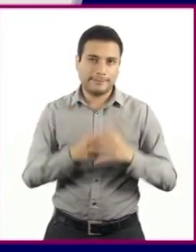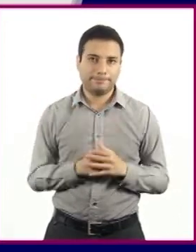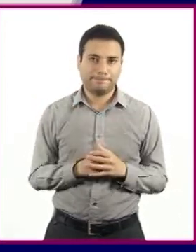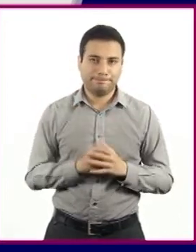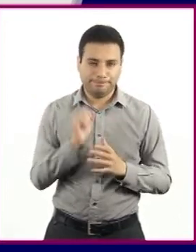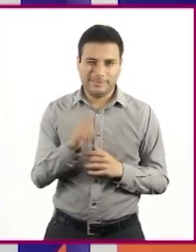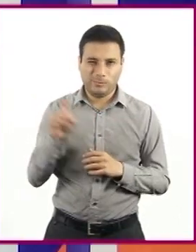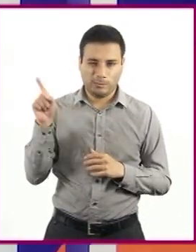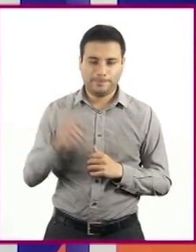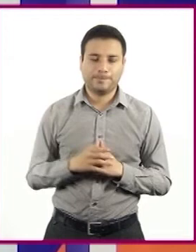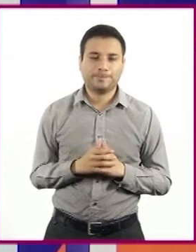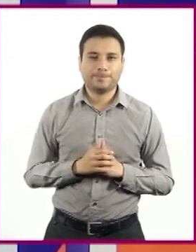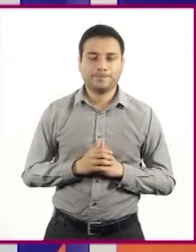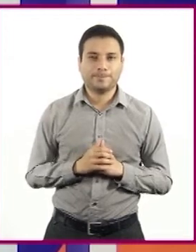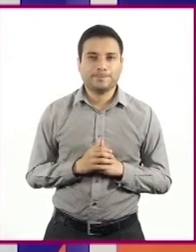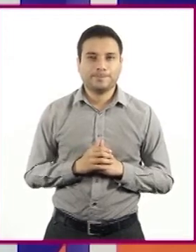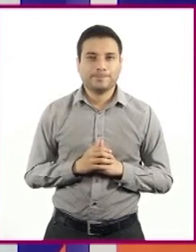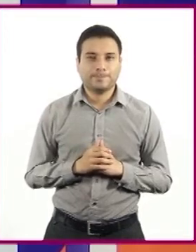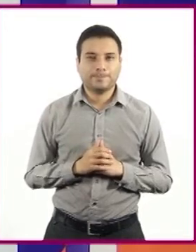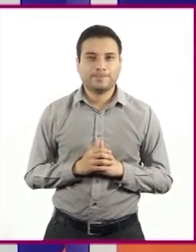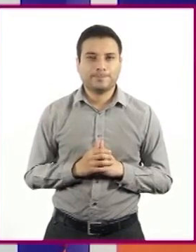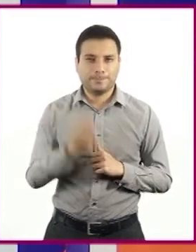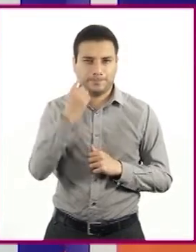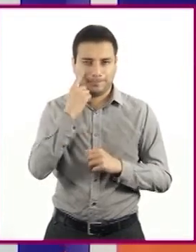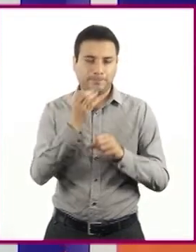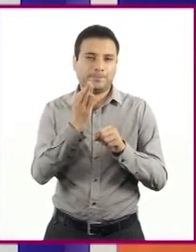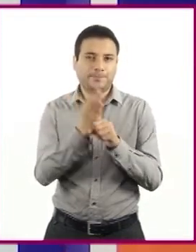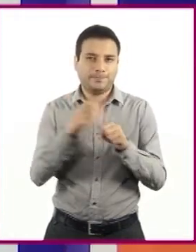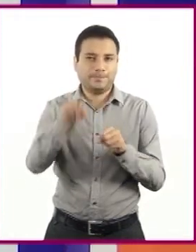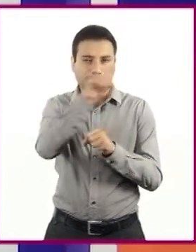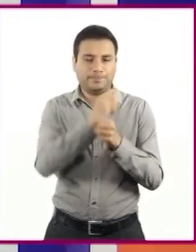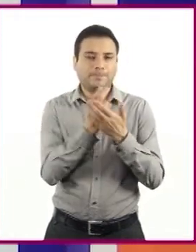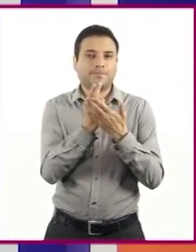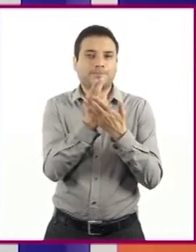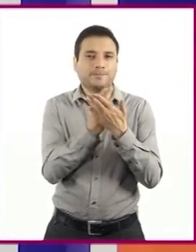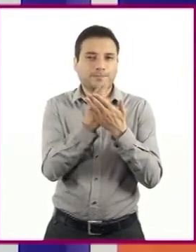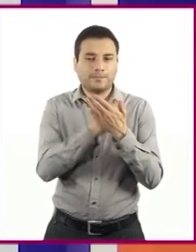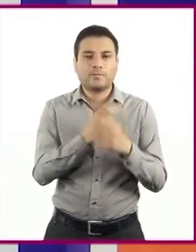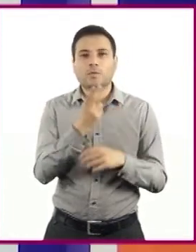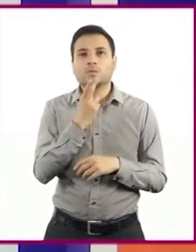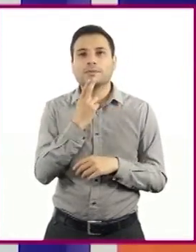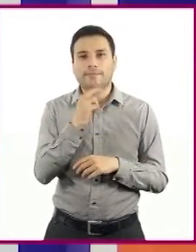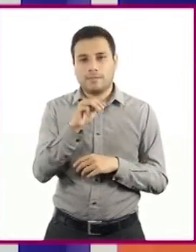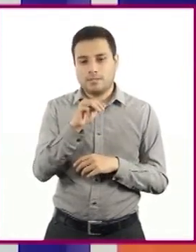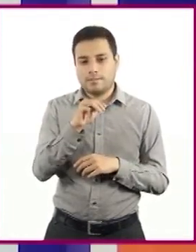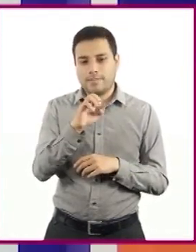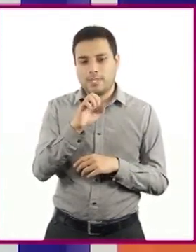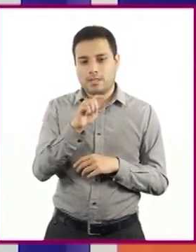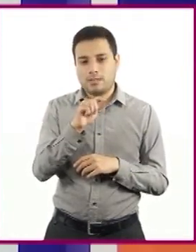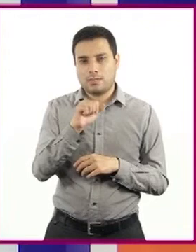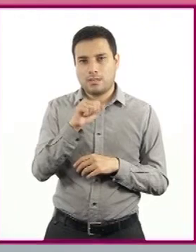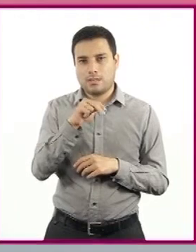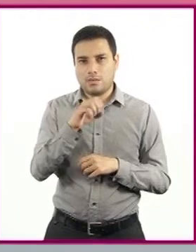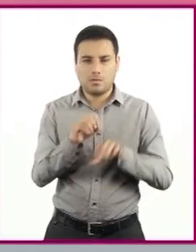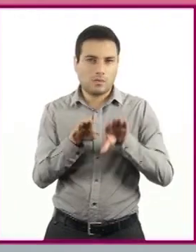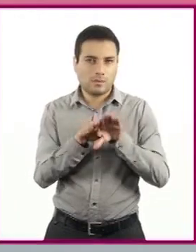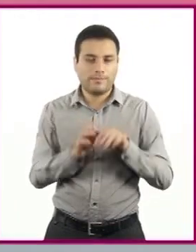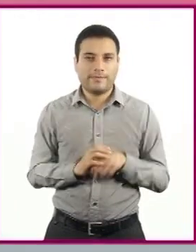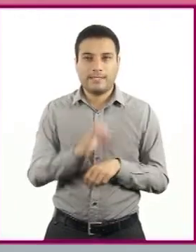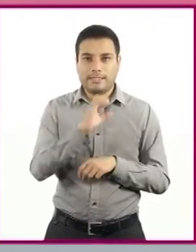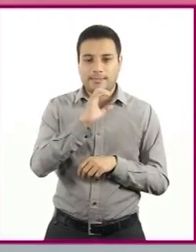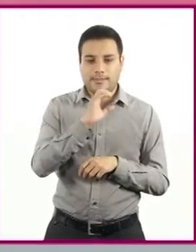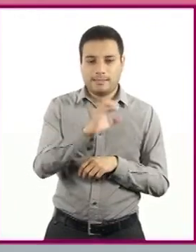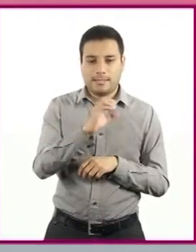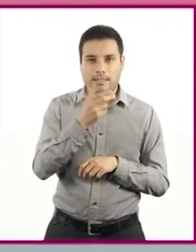muestra en pantalla. ¿Qué les parece si dibujan ahora la estructura de Lewis con el metano? La fórmula química es